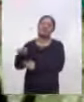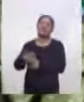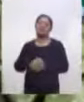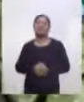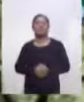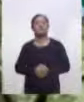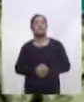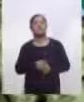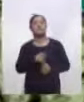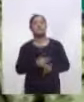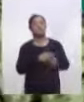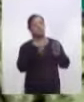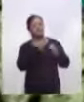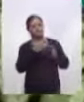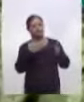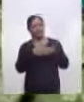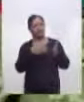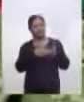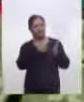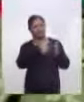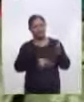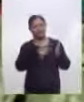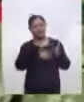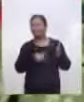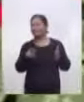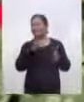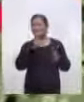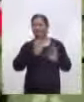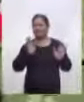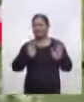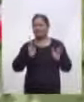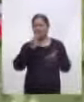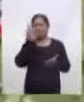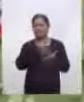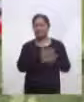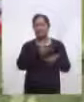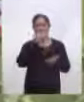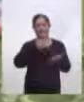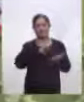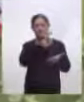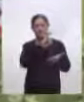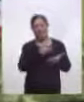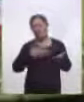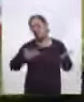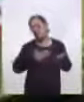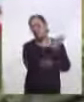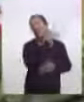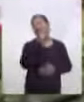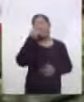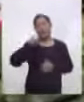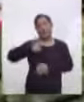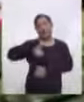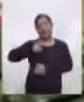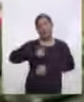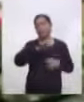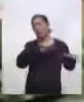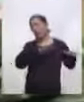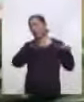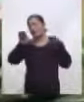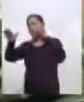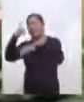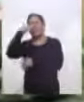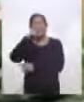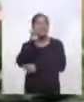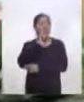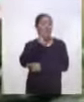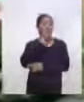físicas han dejado de ser una barrera para la integración y desarrollo de las mujeres en el Ejército y Fuerza Aérea Mexicana, y ya están las puertas abiertas y